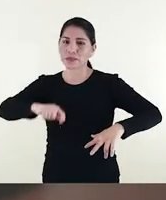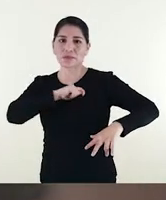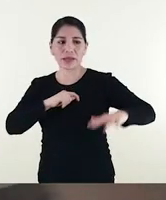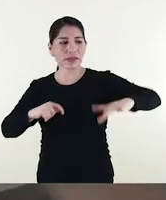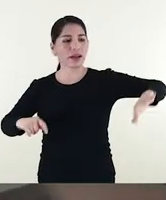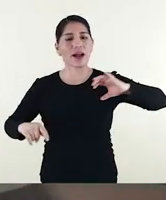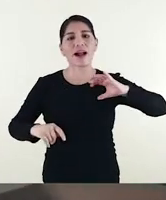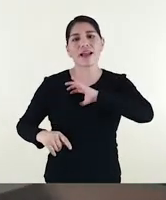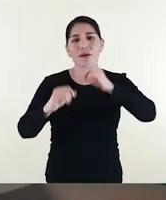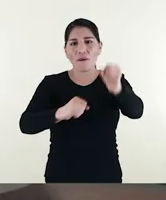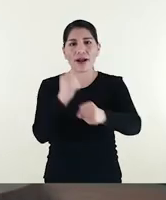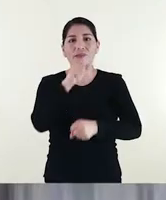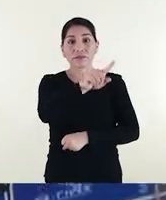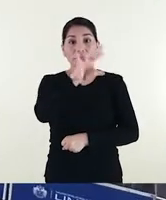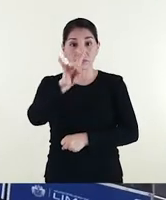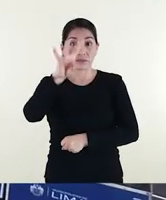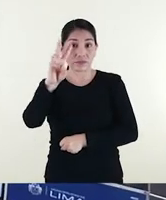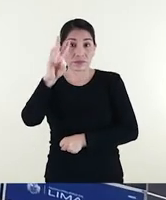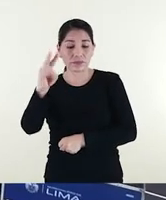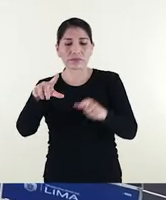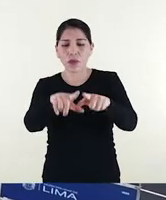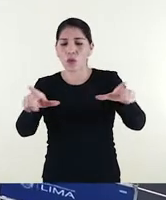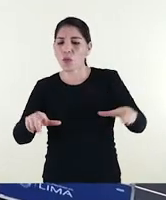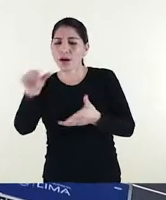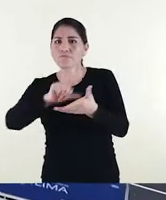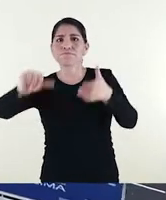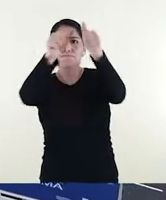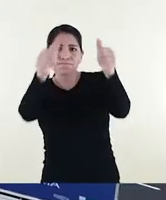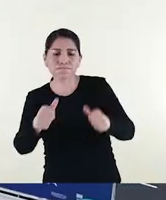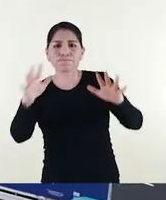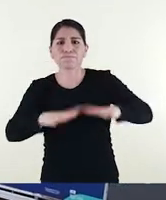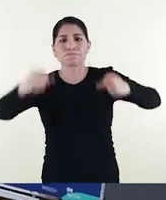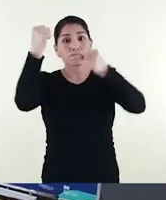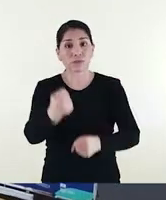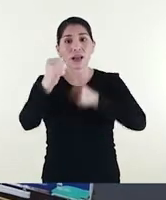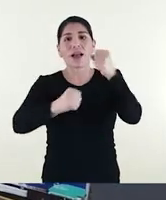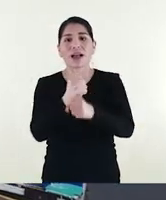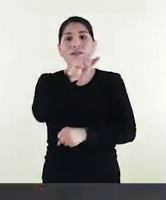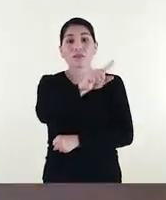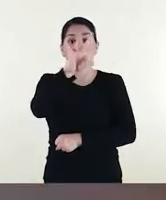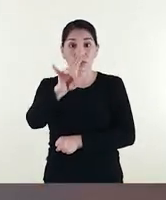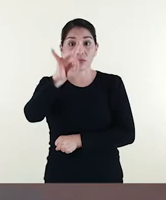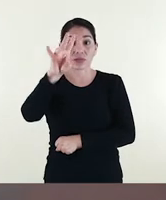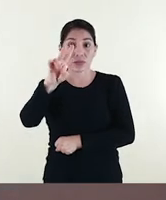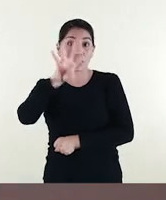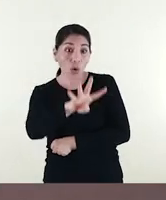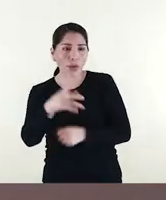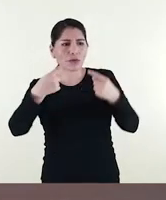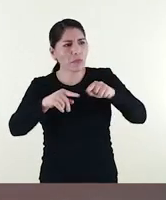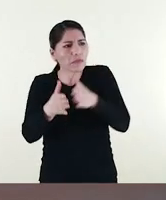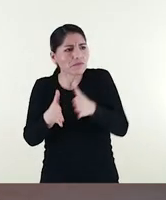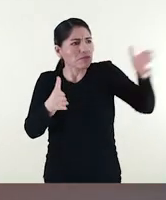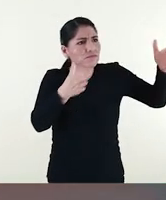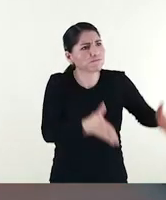en 1866. El conjunto monumental se estableció en el lugar en 1874, pero los edificios del